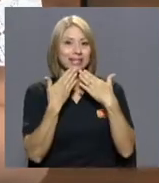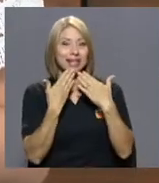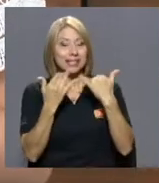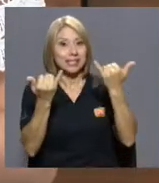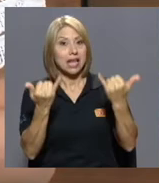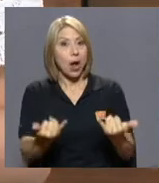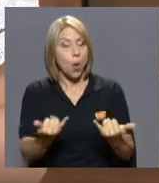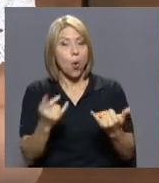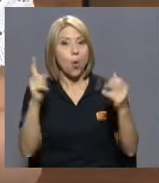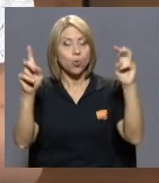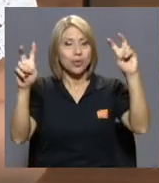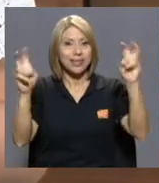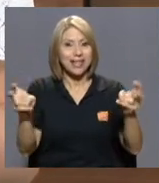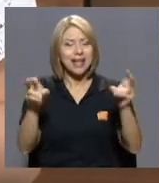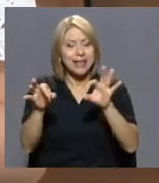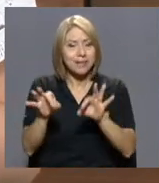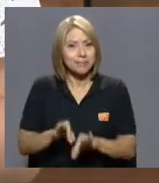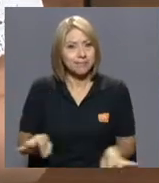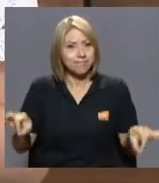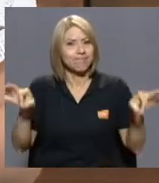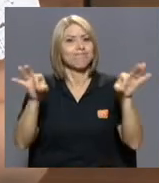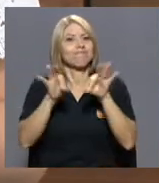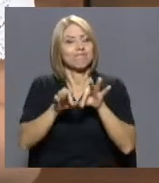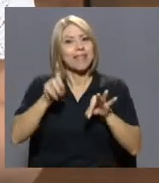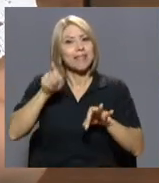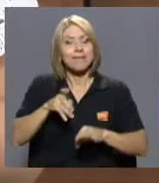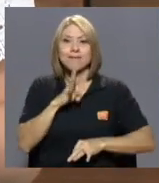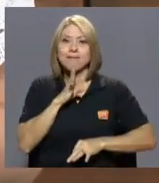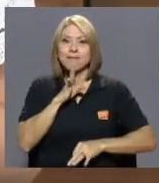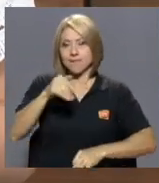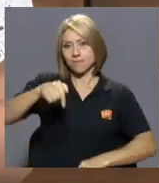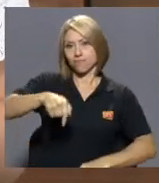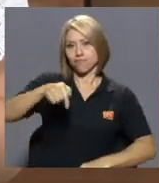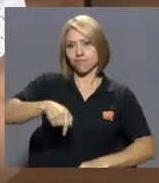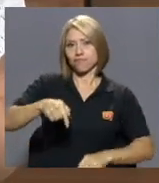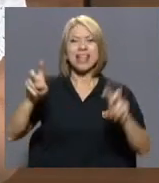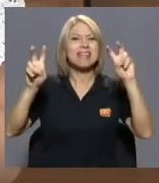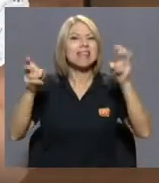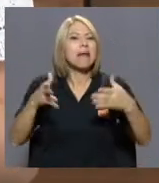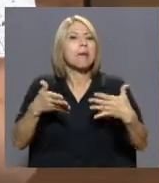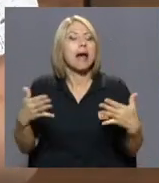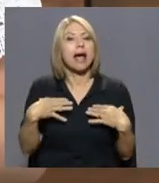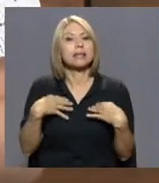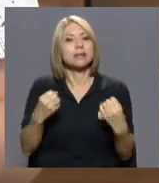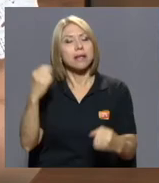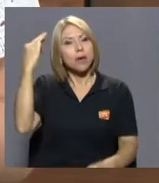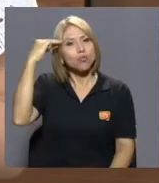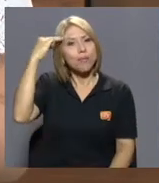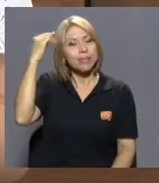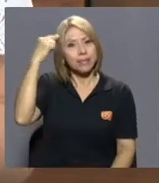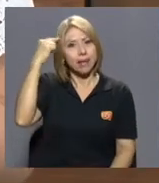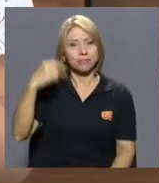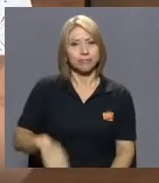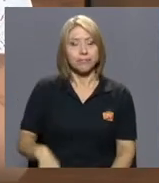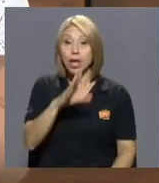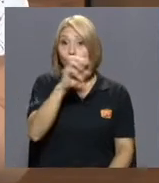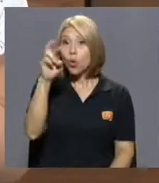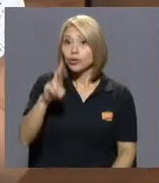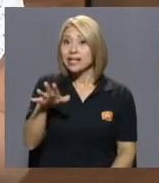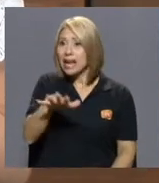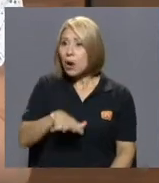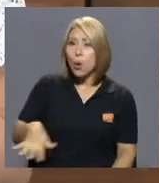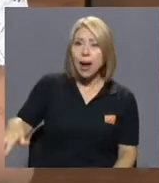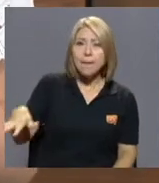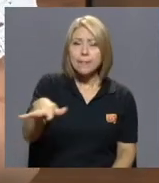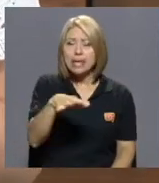Pasamos ahora a un tema esencial que hay que abordar en nuestro país, el tema de la salud mental. En Costa Rica existe un ambiente